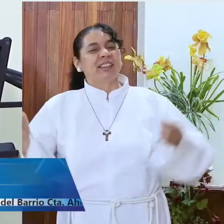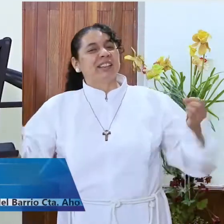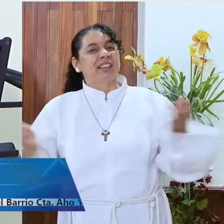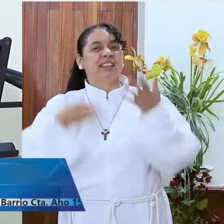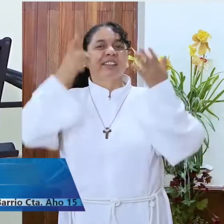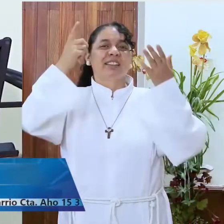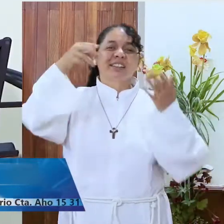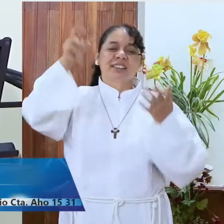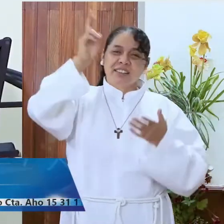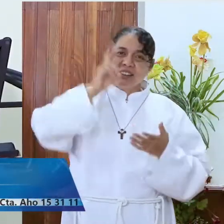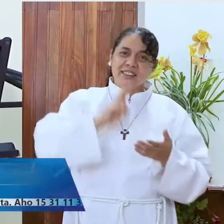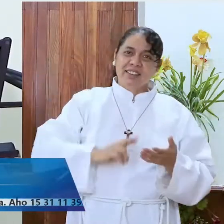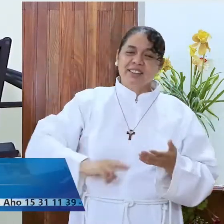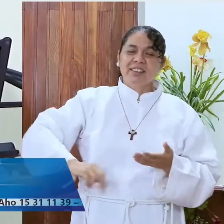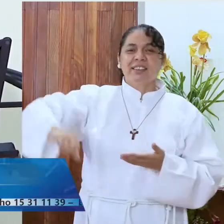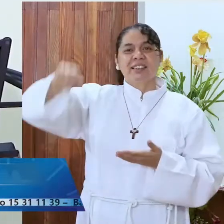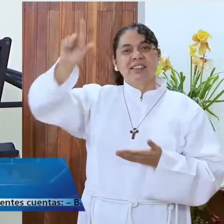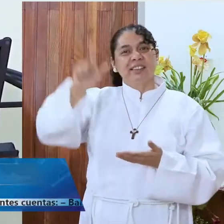gloria